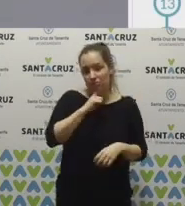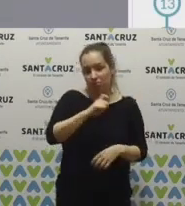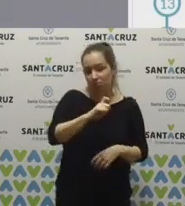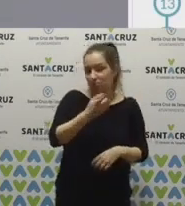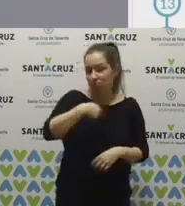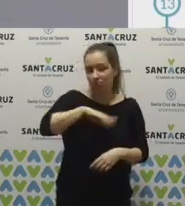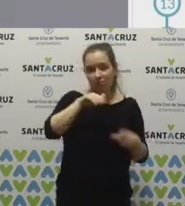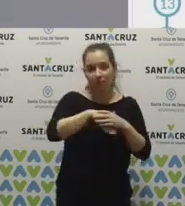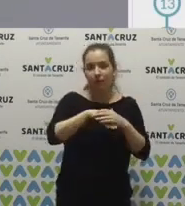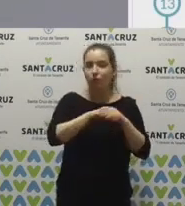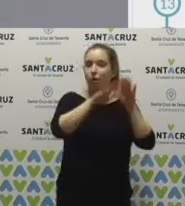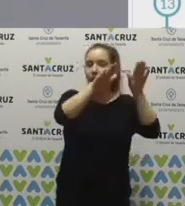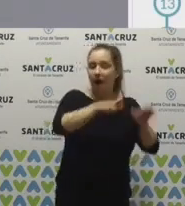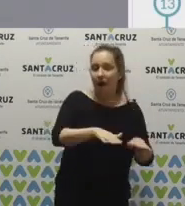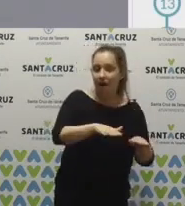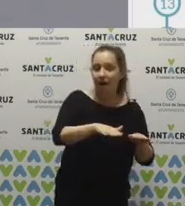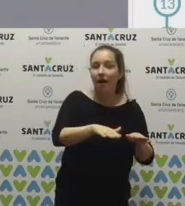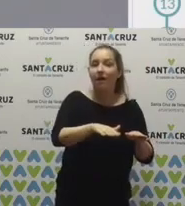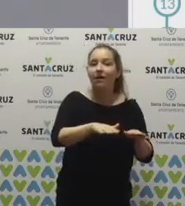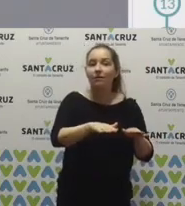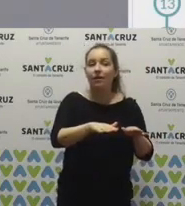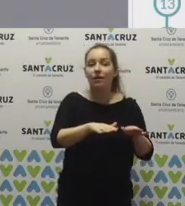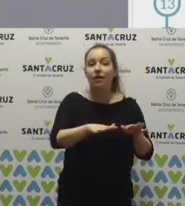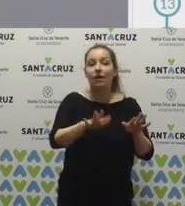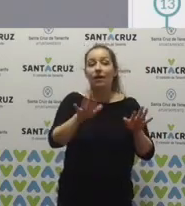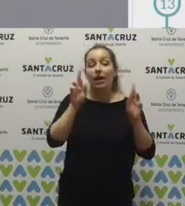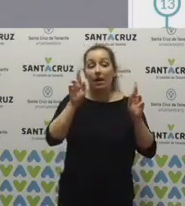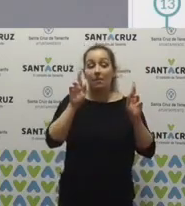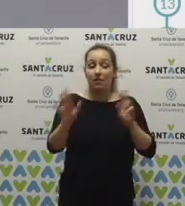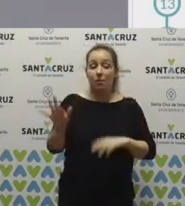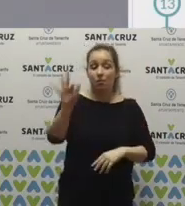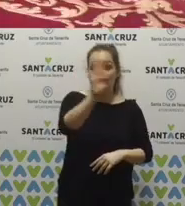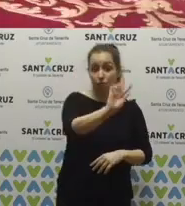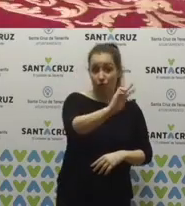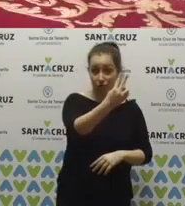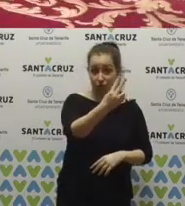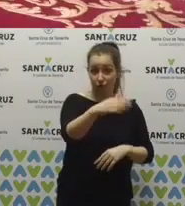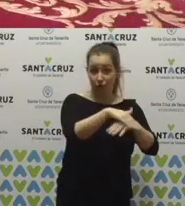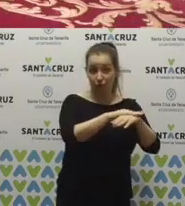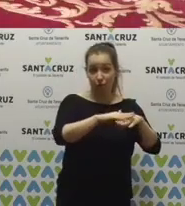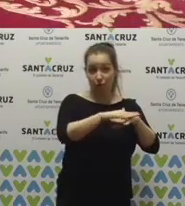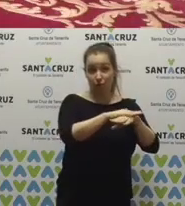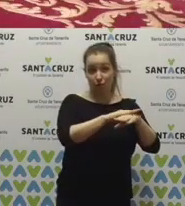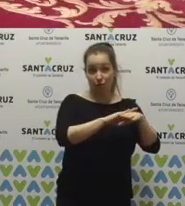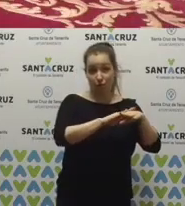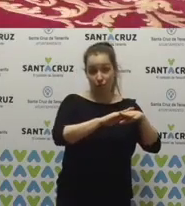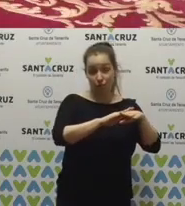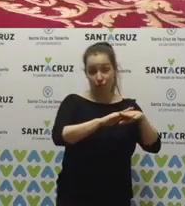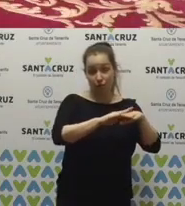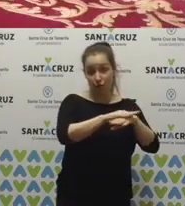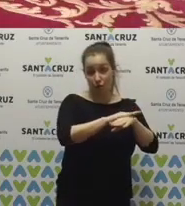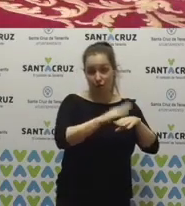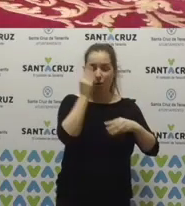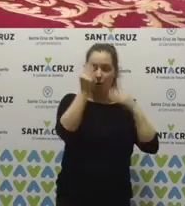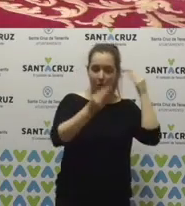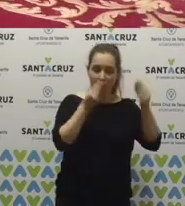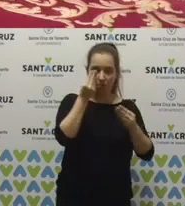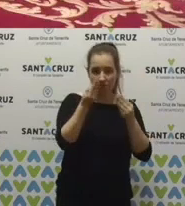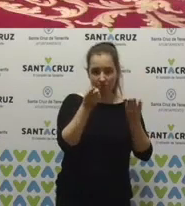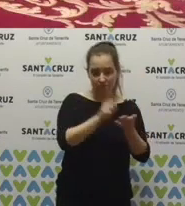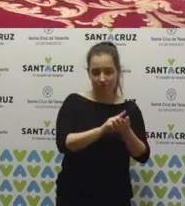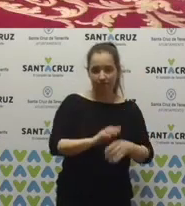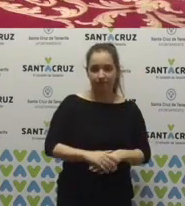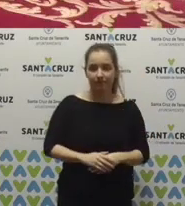que en el segundo turno insisto haya una rectificación por parte del grupo de gobierno muchas gracias gracias don carlos doña